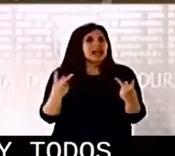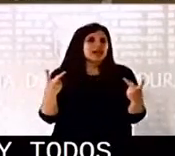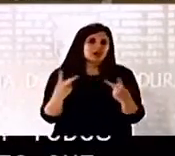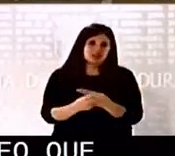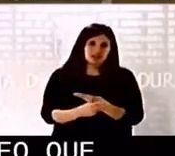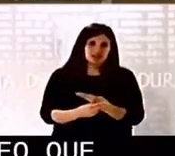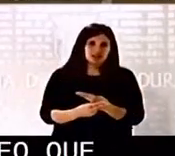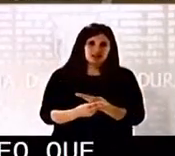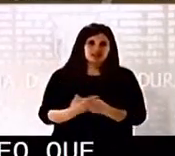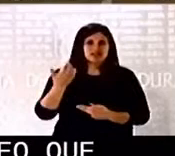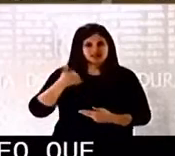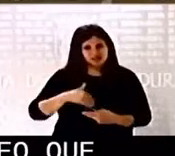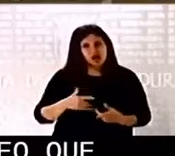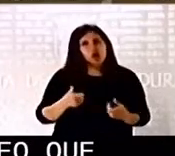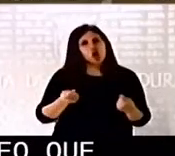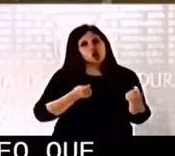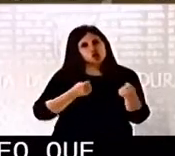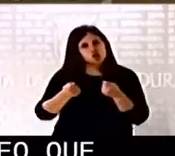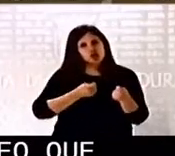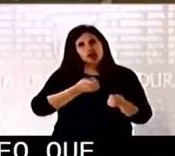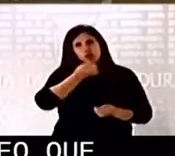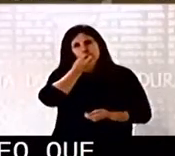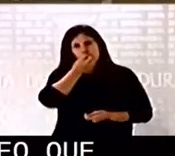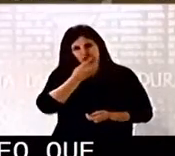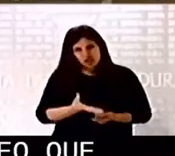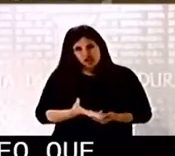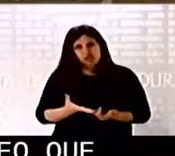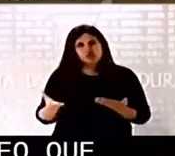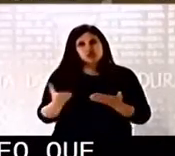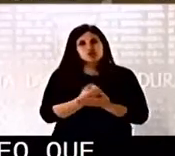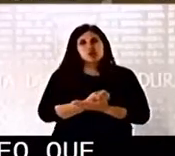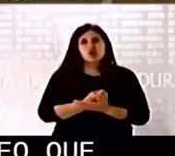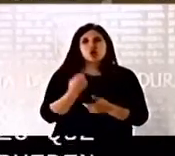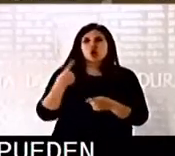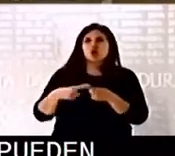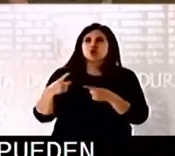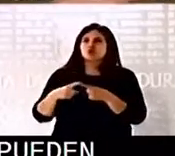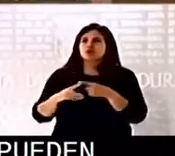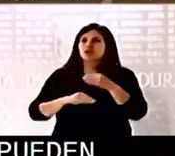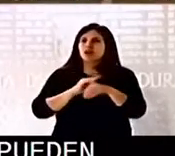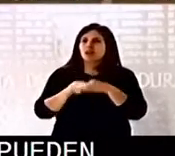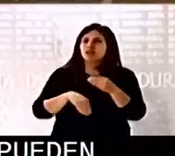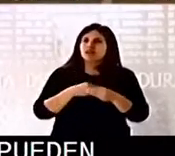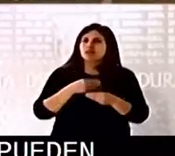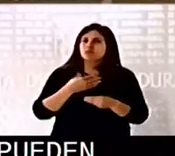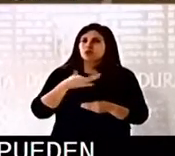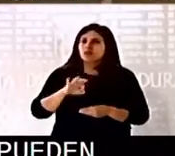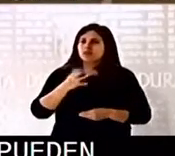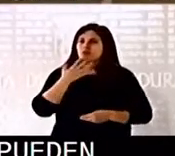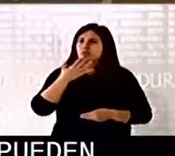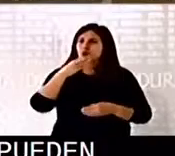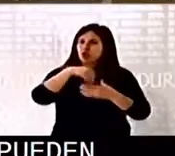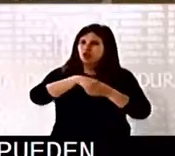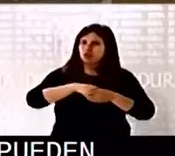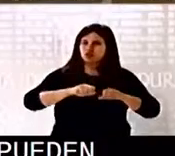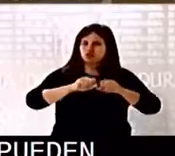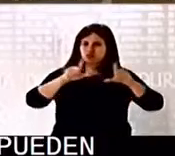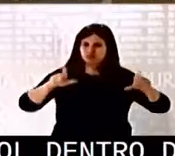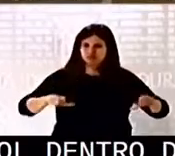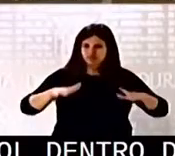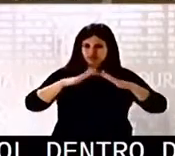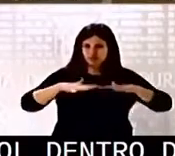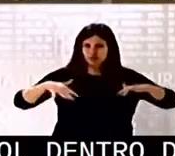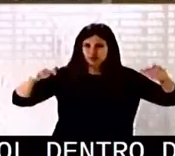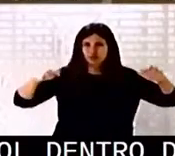bien regulados los actos que se pueden celebrar dentro de los estadios de fútbol, dentro de las plazas de